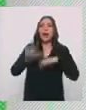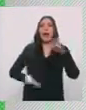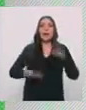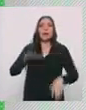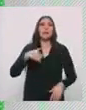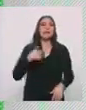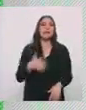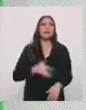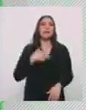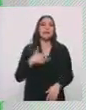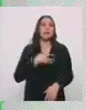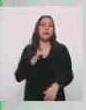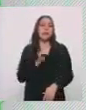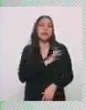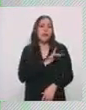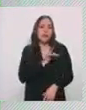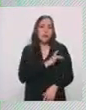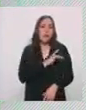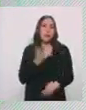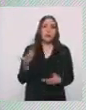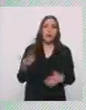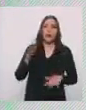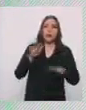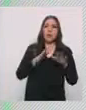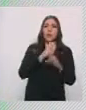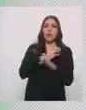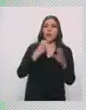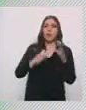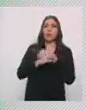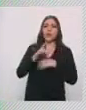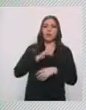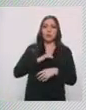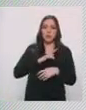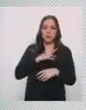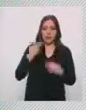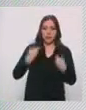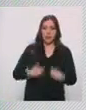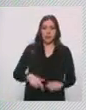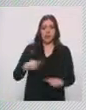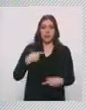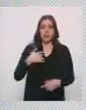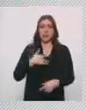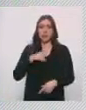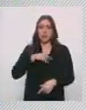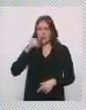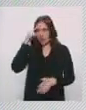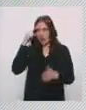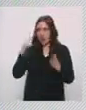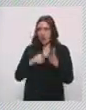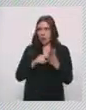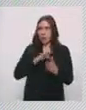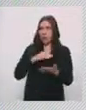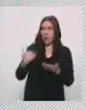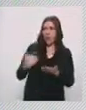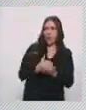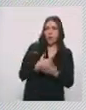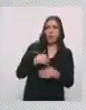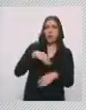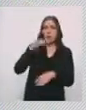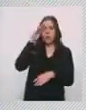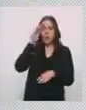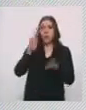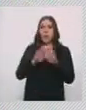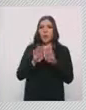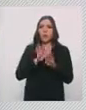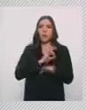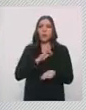aquellas cosas que yo creo que vulneran incluso las creencias que tenga sobre mi persona, y acercarme a socializar cómo podemos superar lo adverso, ¿no?